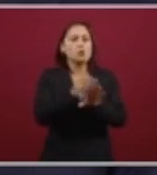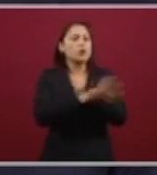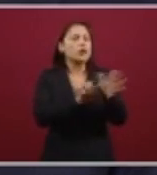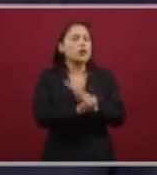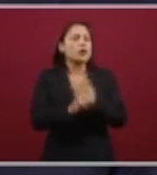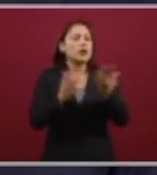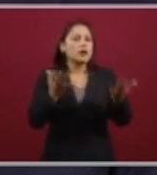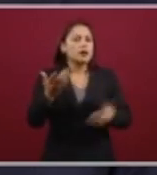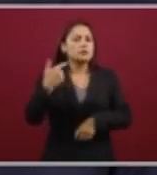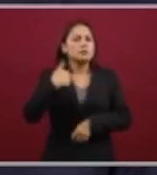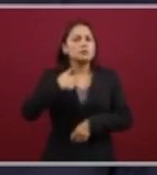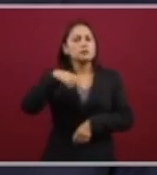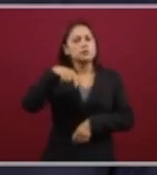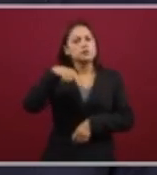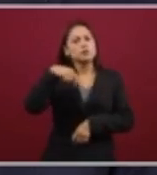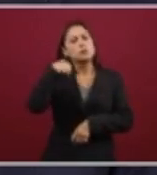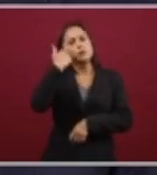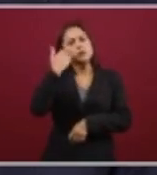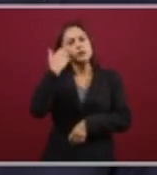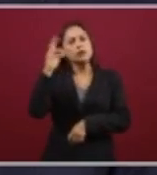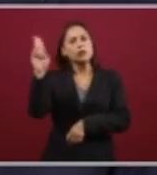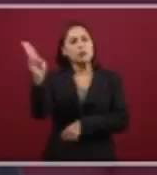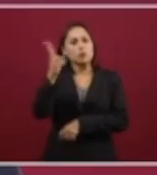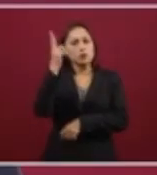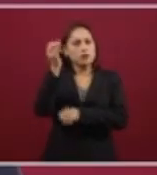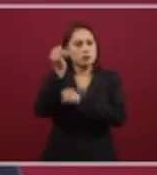el Instituto de Investigaciones Jurídicas,